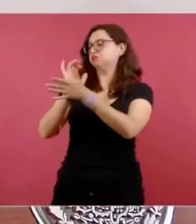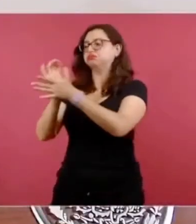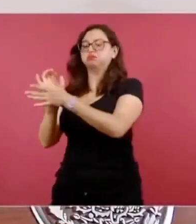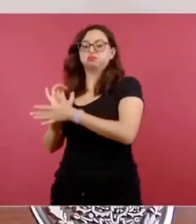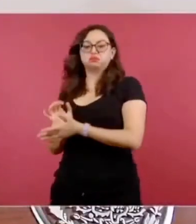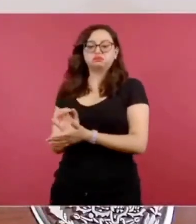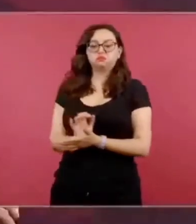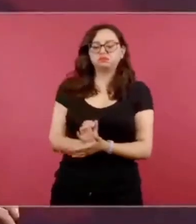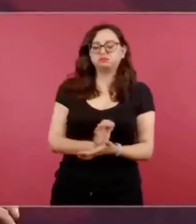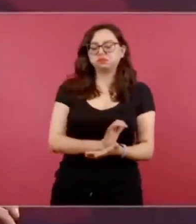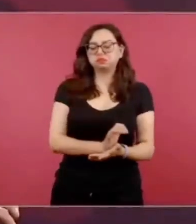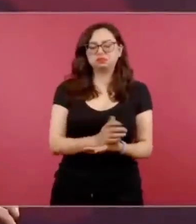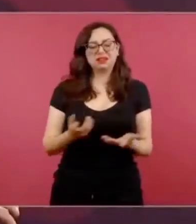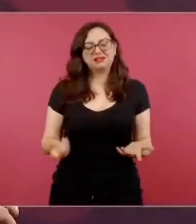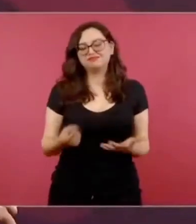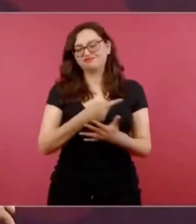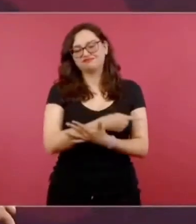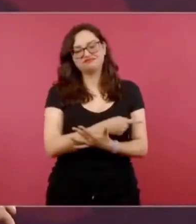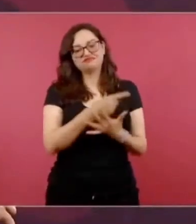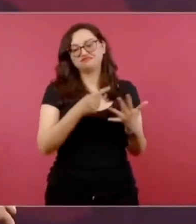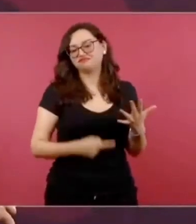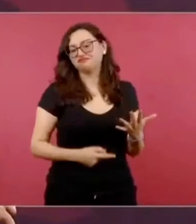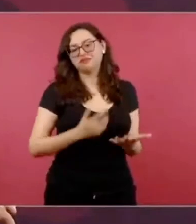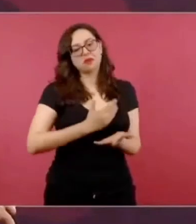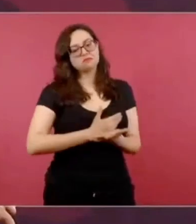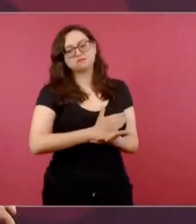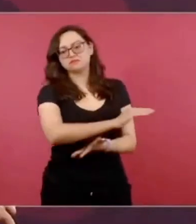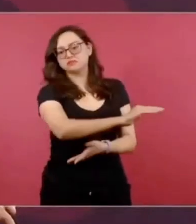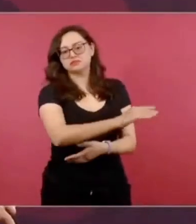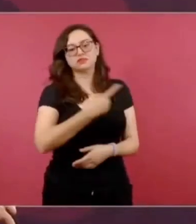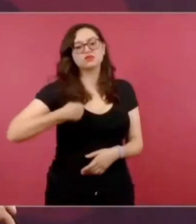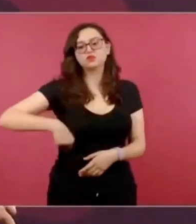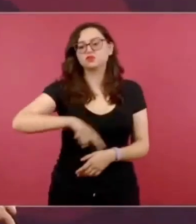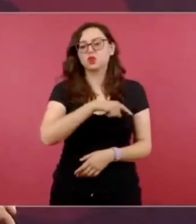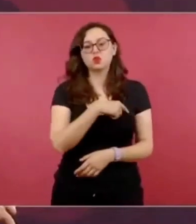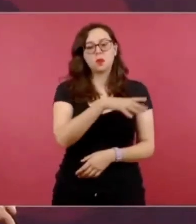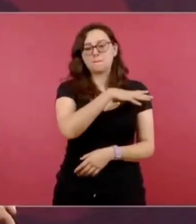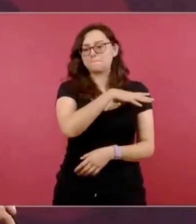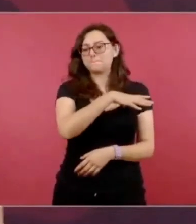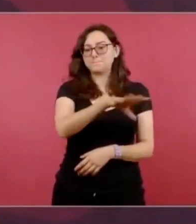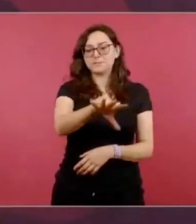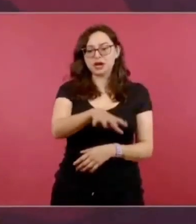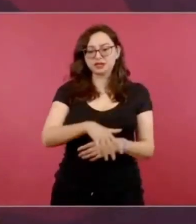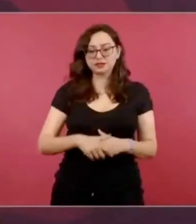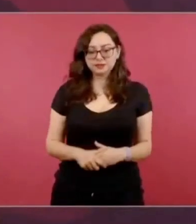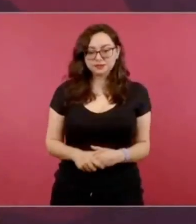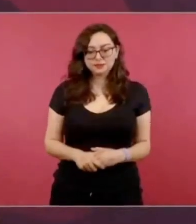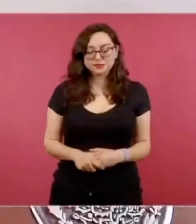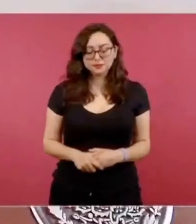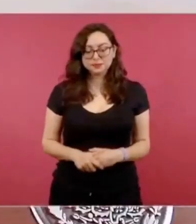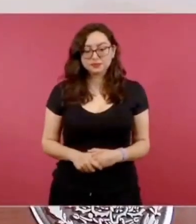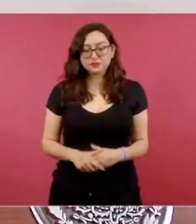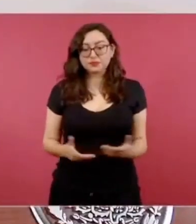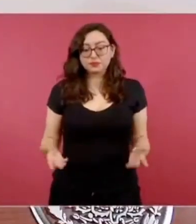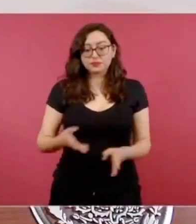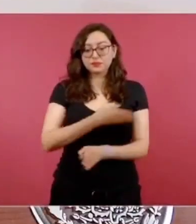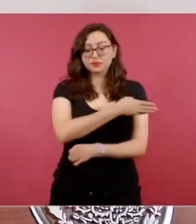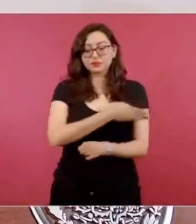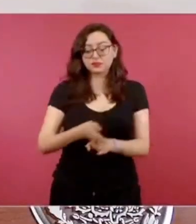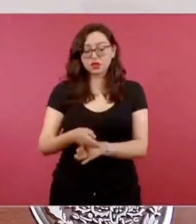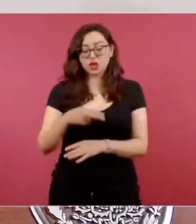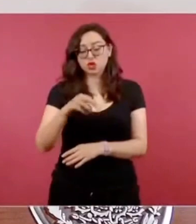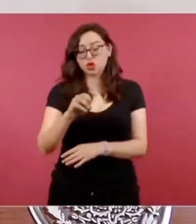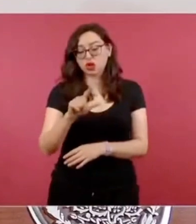de que se haya convertido durante el periodo neoliberal de